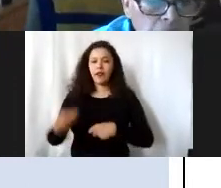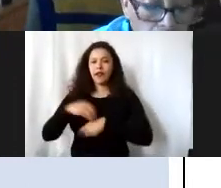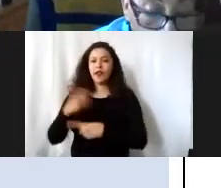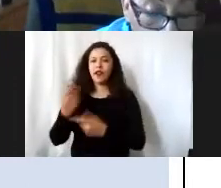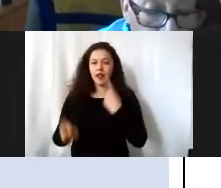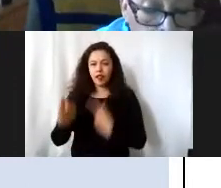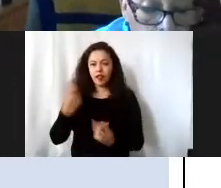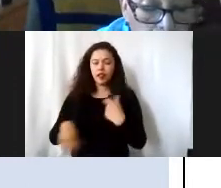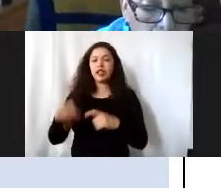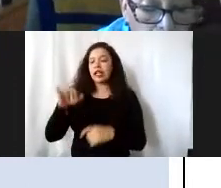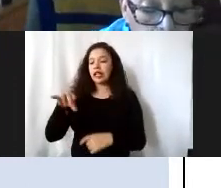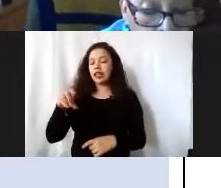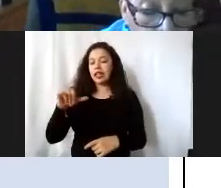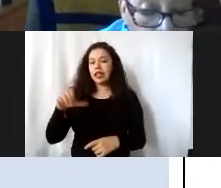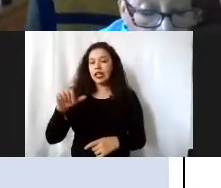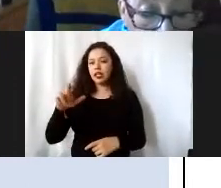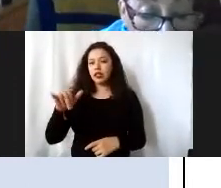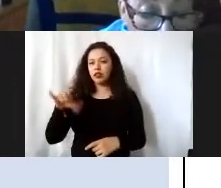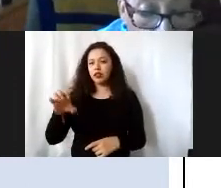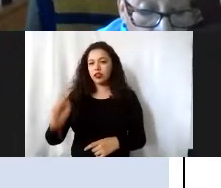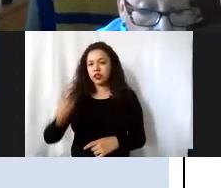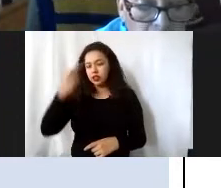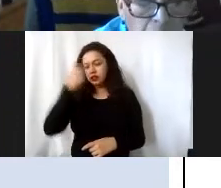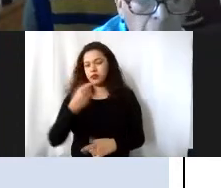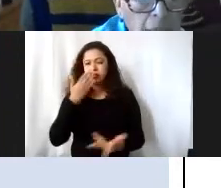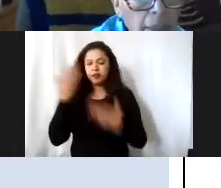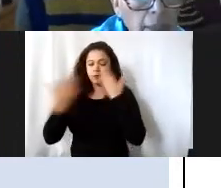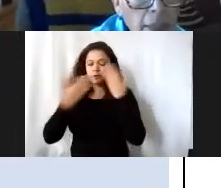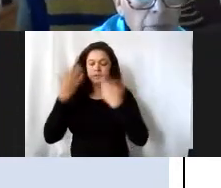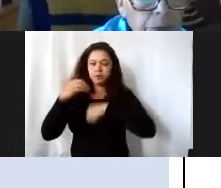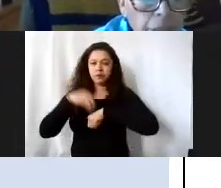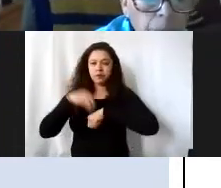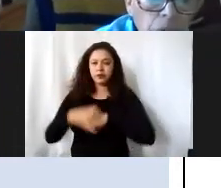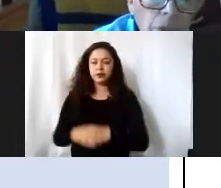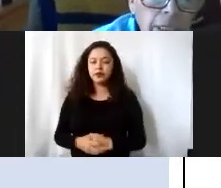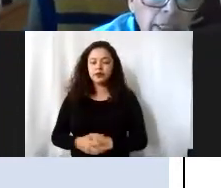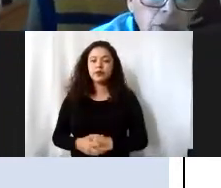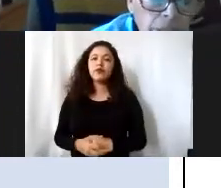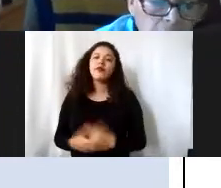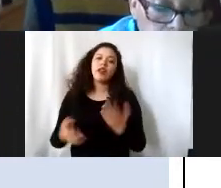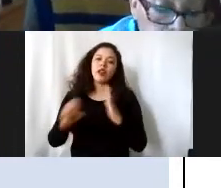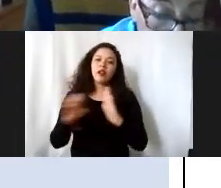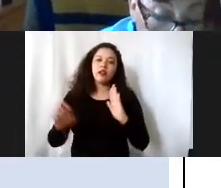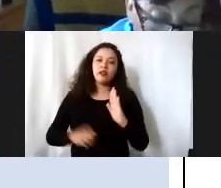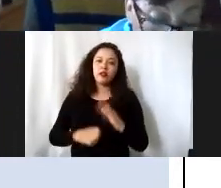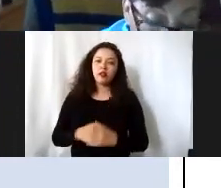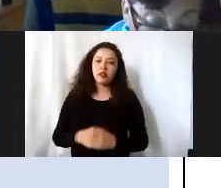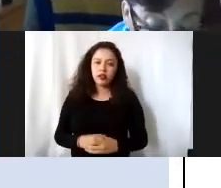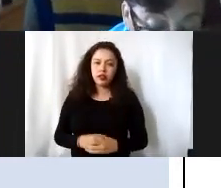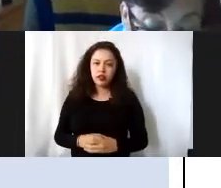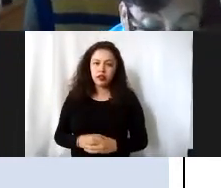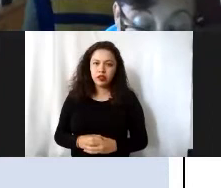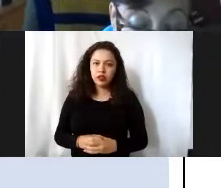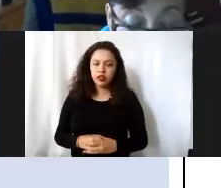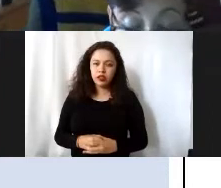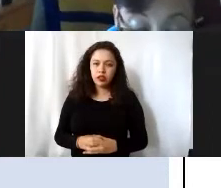algunos indicadores para estos estudios, ¿no? Y tenemos, por ejemplo, Natalio Klinorman, que es de